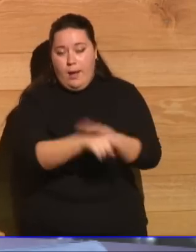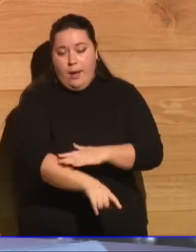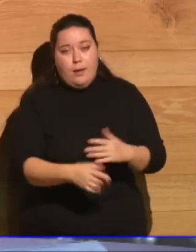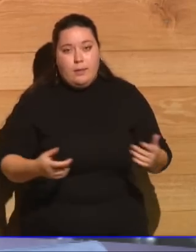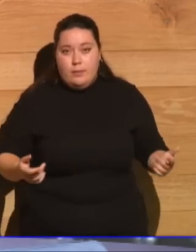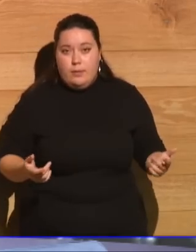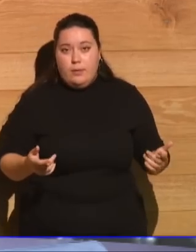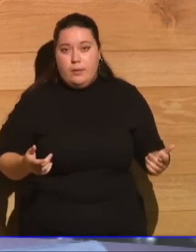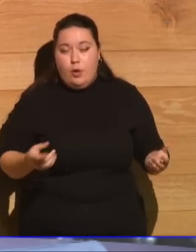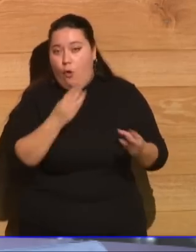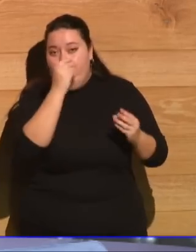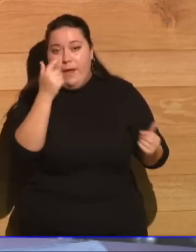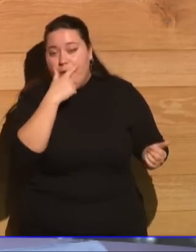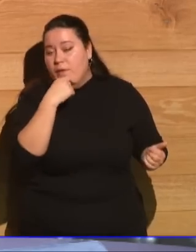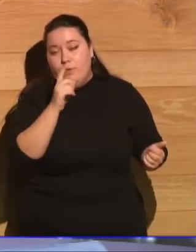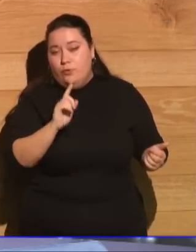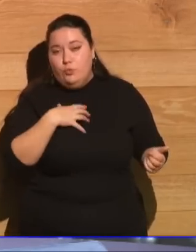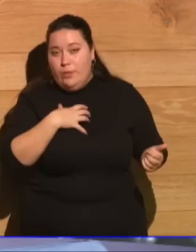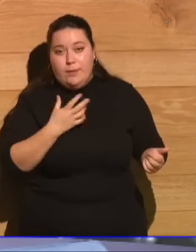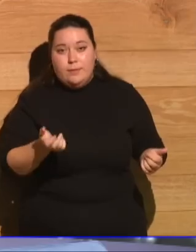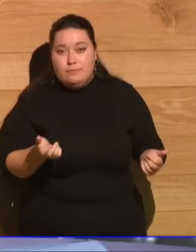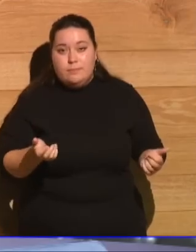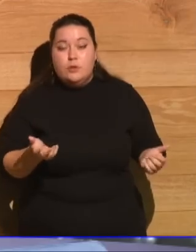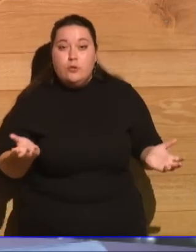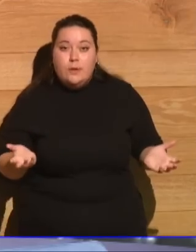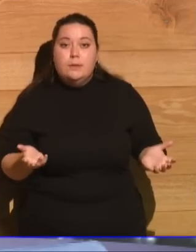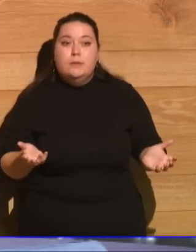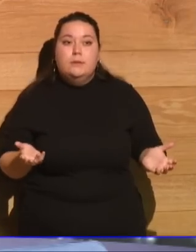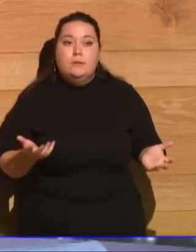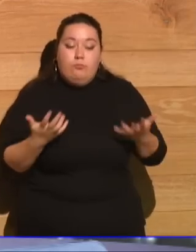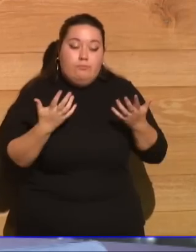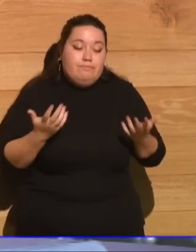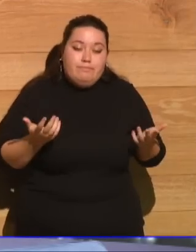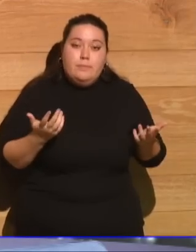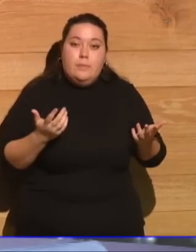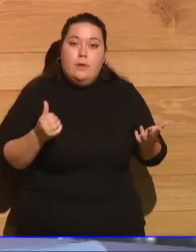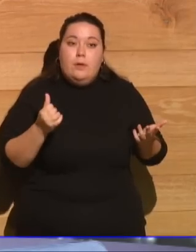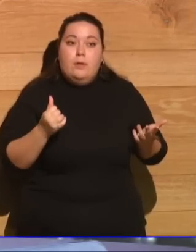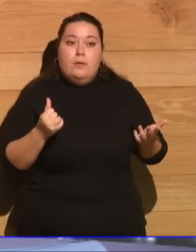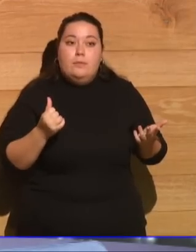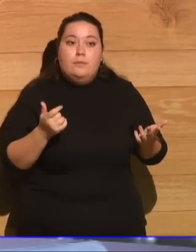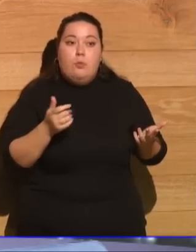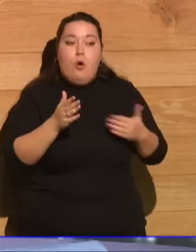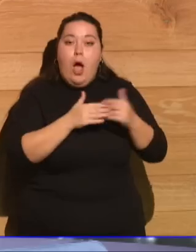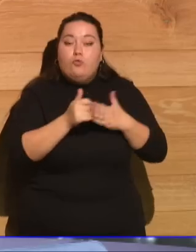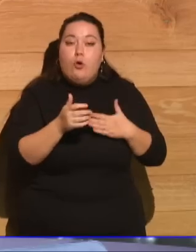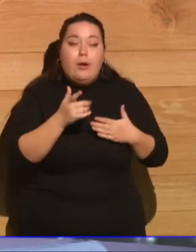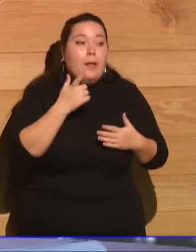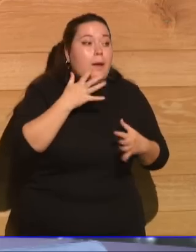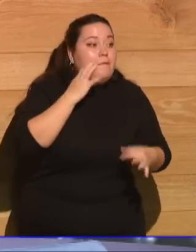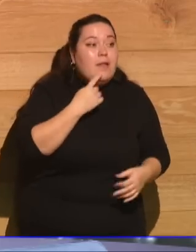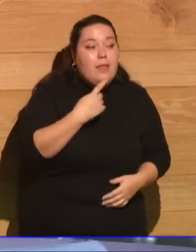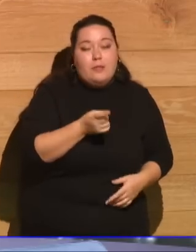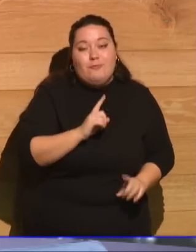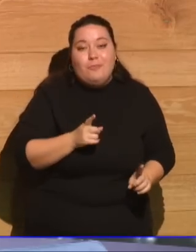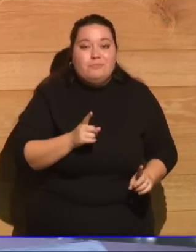que no va a resultar fácil de olvidar. Así que sus motores, como autor, no son los de servir a la verdad, ni los de hacer el documental